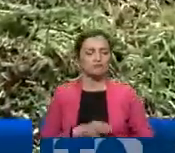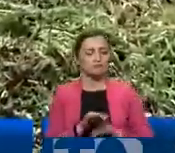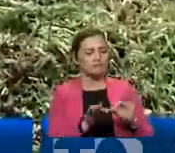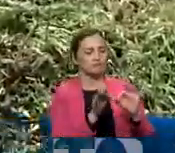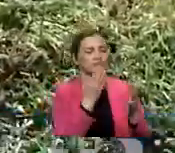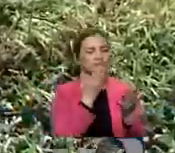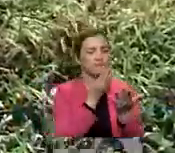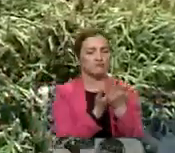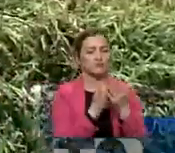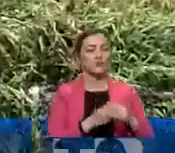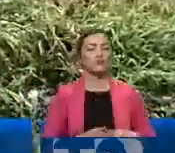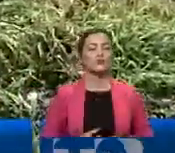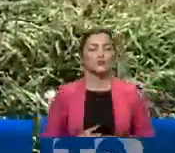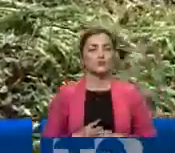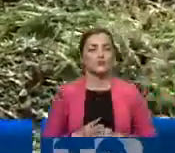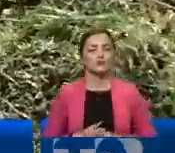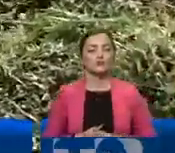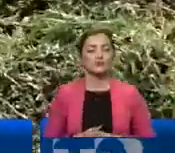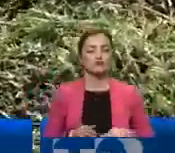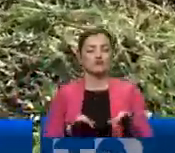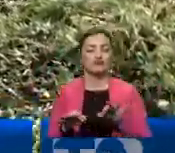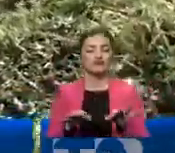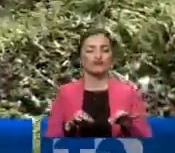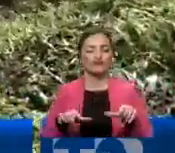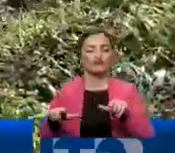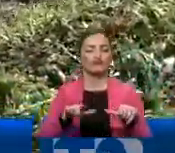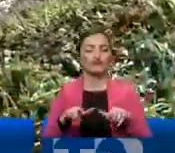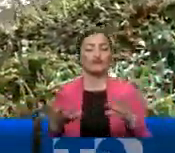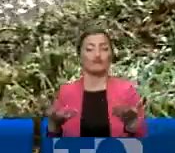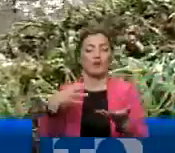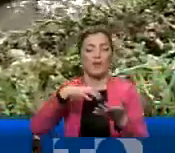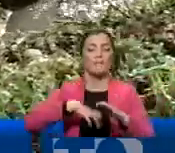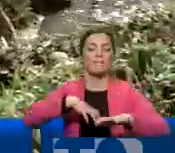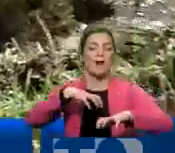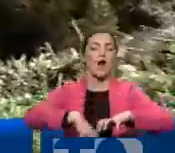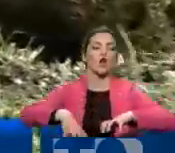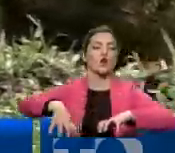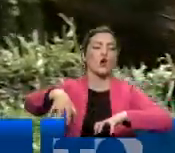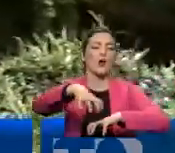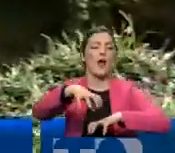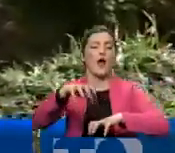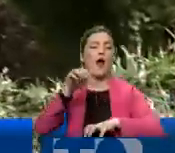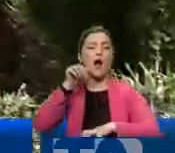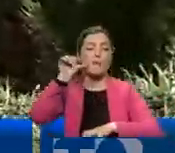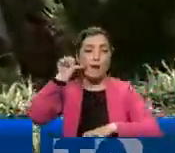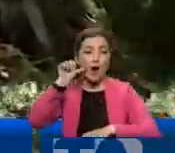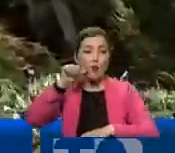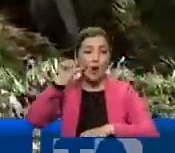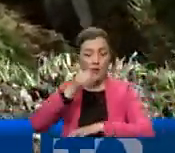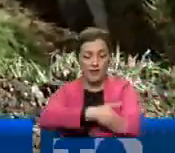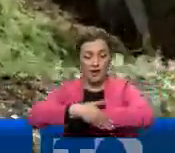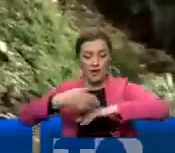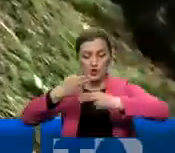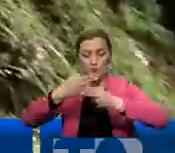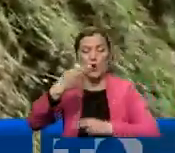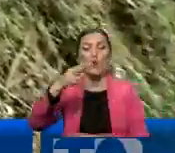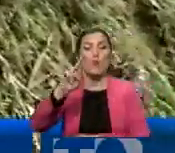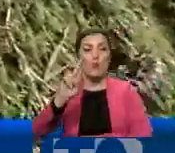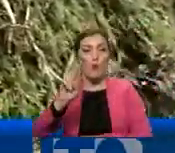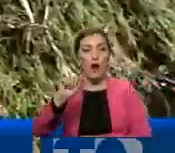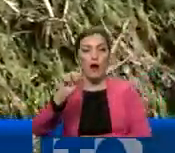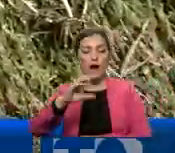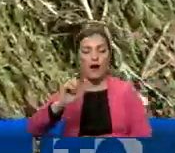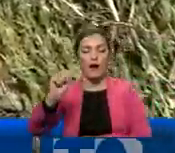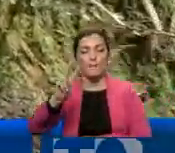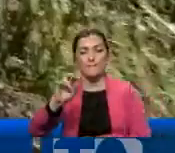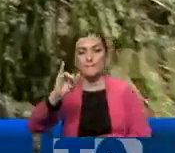Perfecto, muchísimas gracias. Es lo que sucede aquí en la parroquia de Amaguaña, exactamente en la calle Huancavilca, y escuchamos,